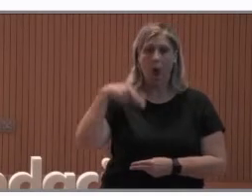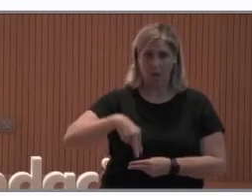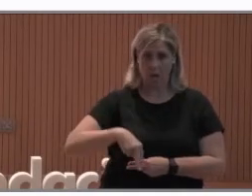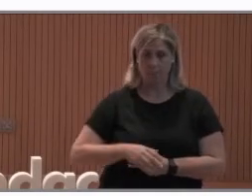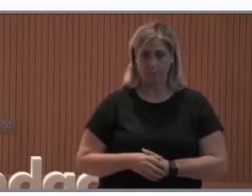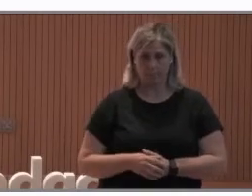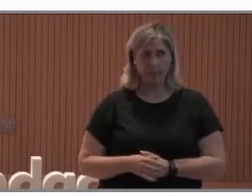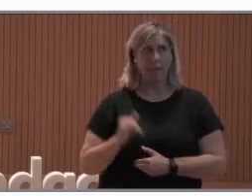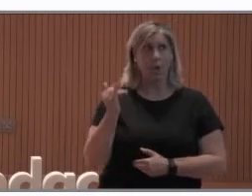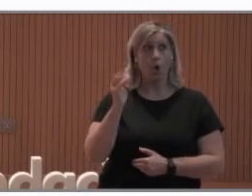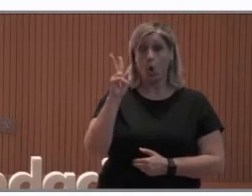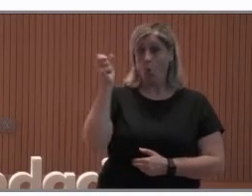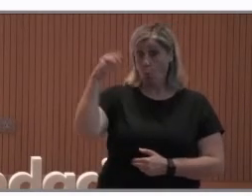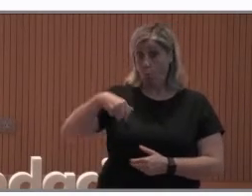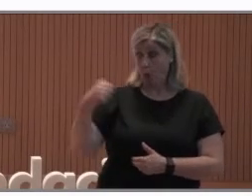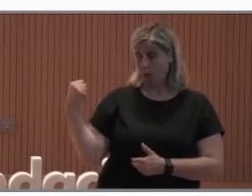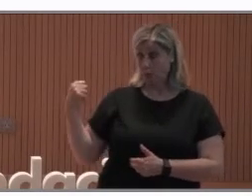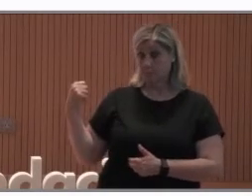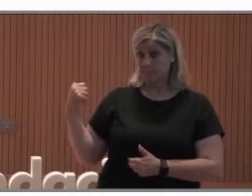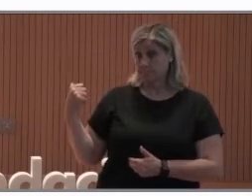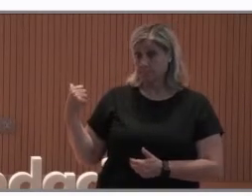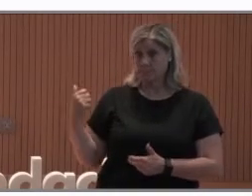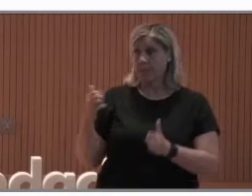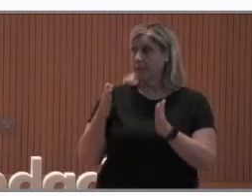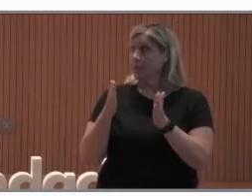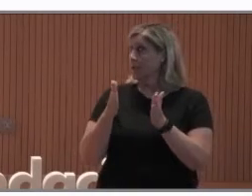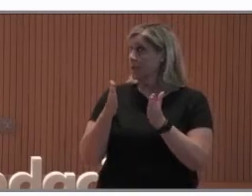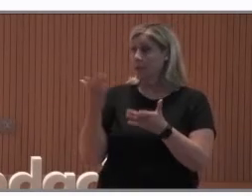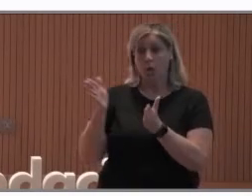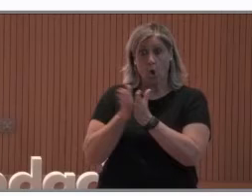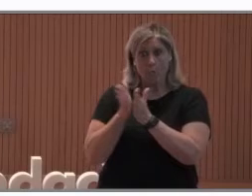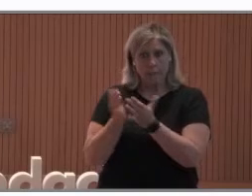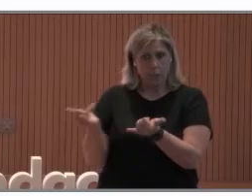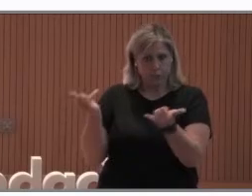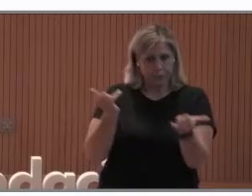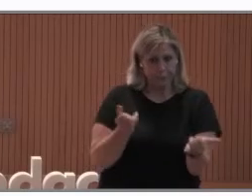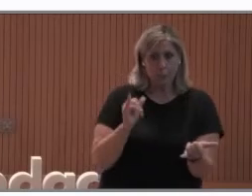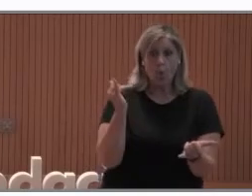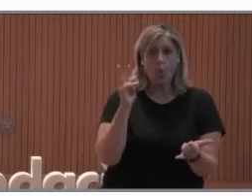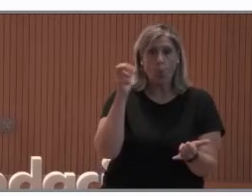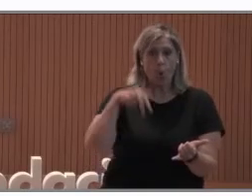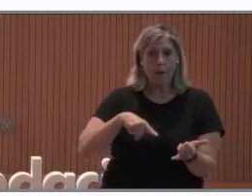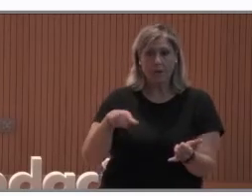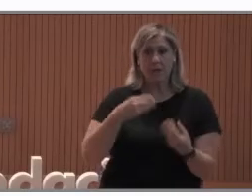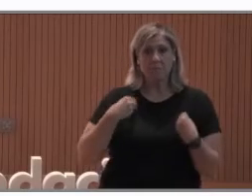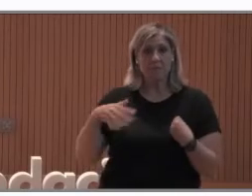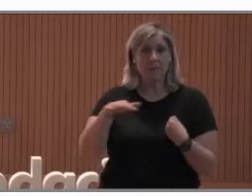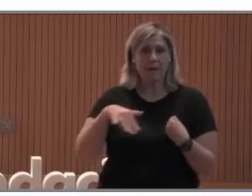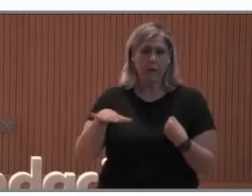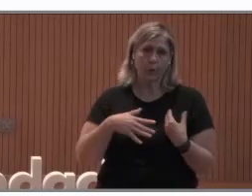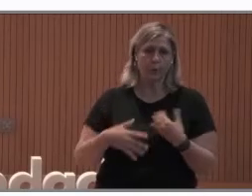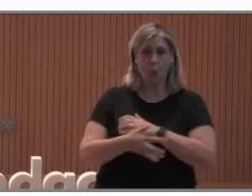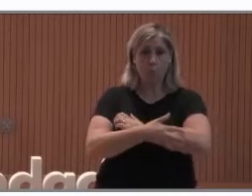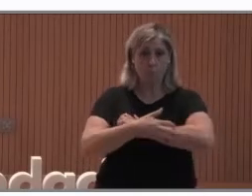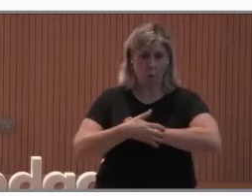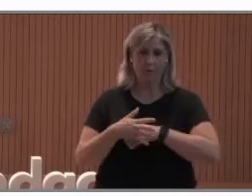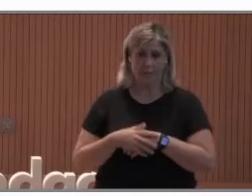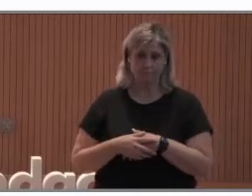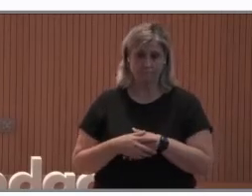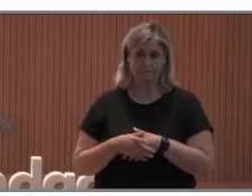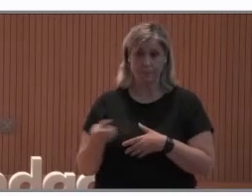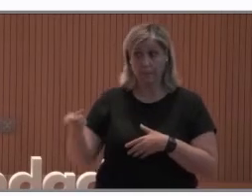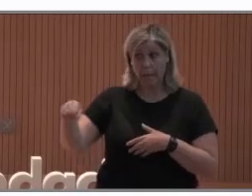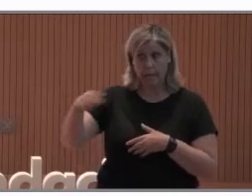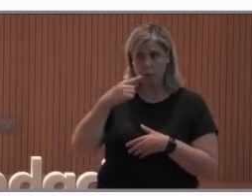Juan, nos traen los compañeros del 61, nos traen a Juan, que vive en un barrio muy humilde, y ellos